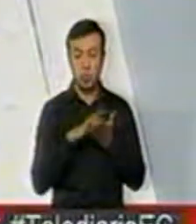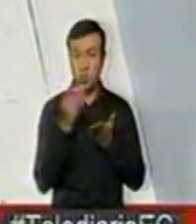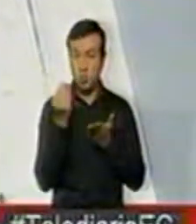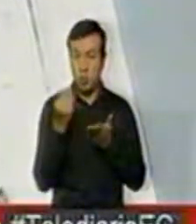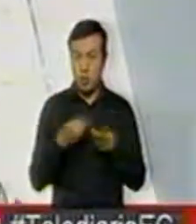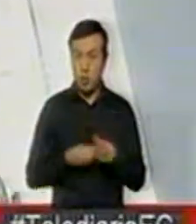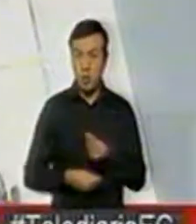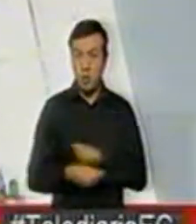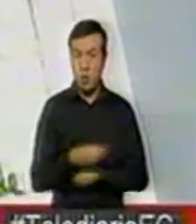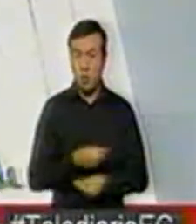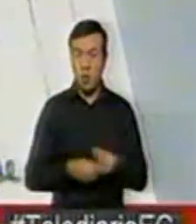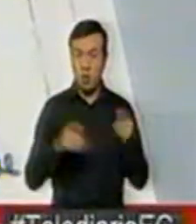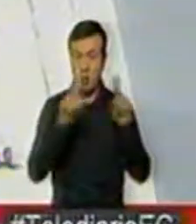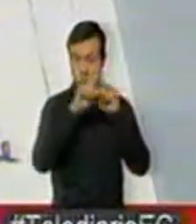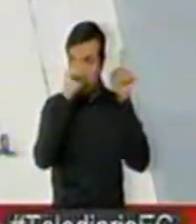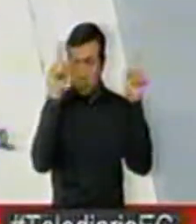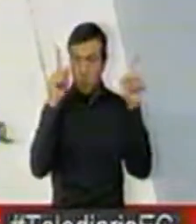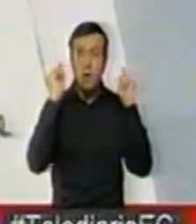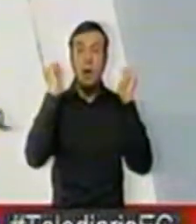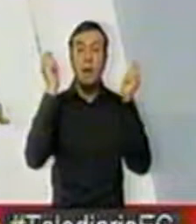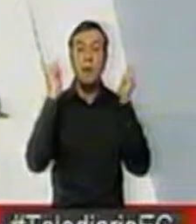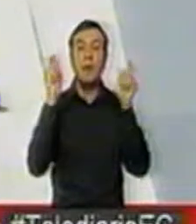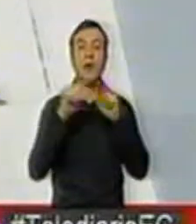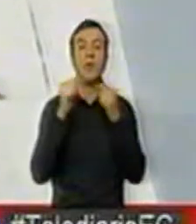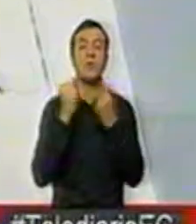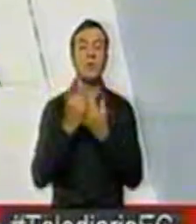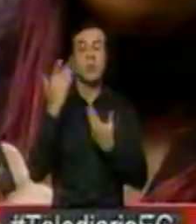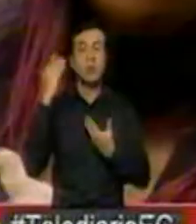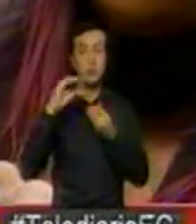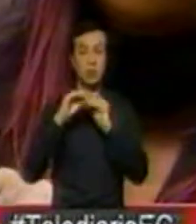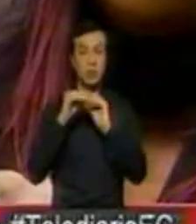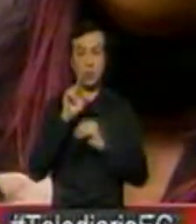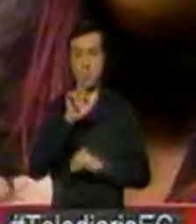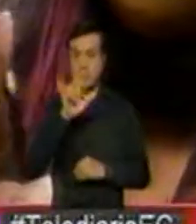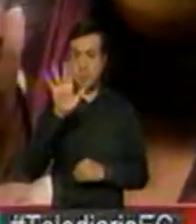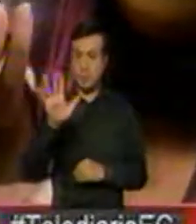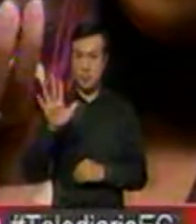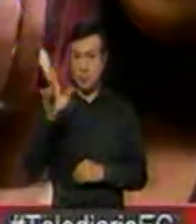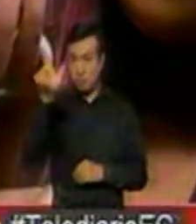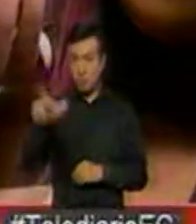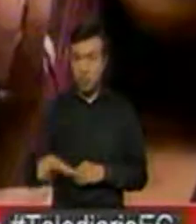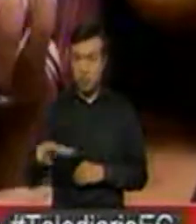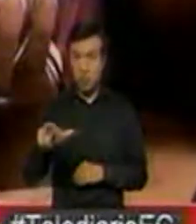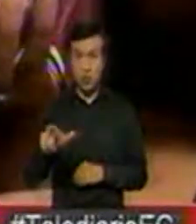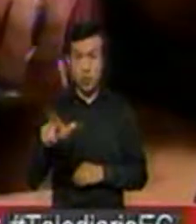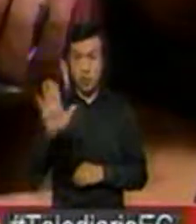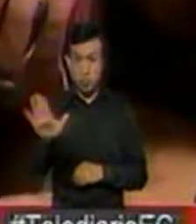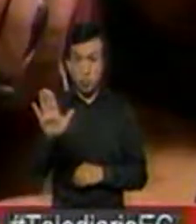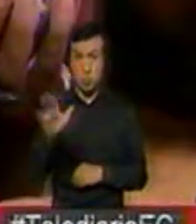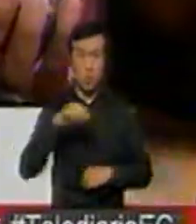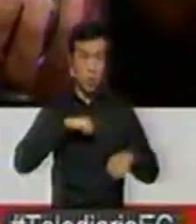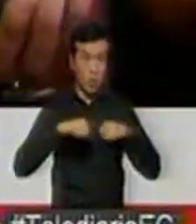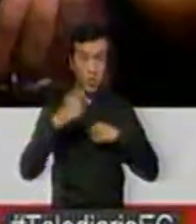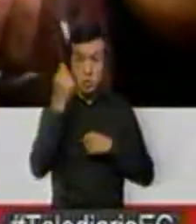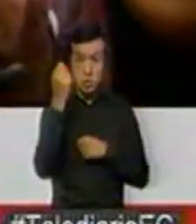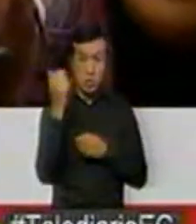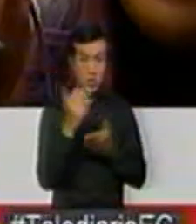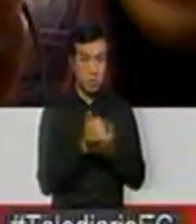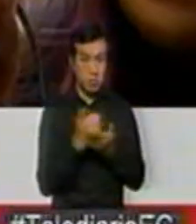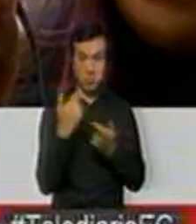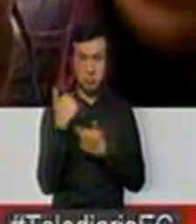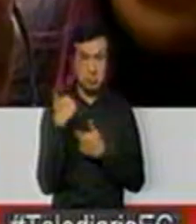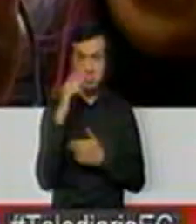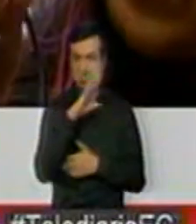dineros entregados por empresas para la campaña del movimiento Alianza País. El doctor no dispuso en ningún momento de gestión de recursos en primer